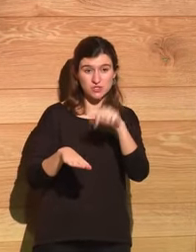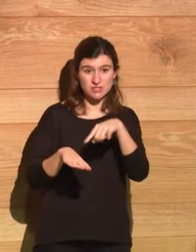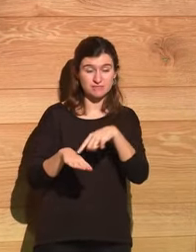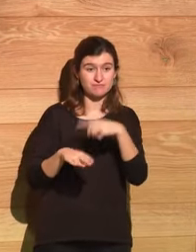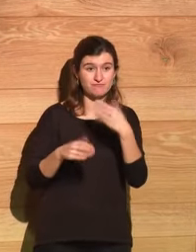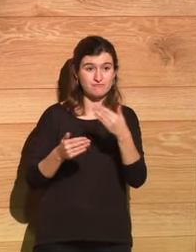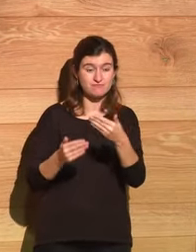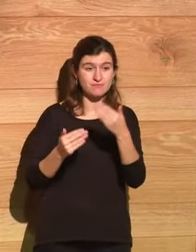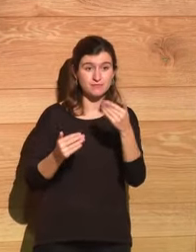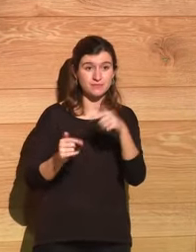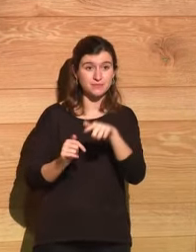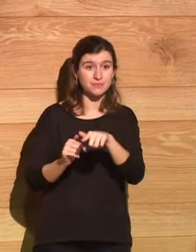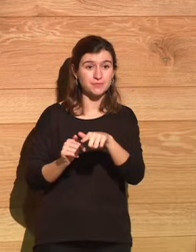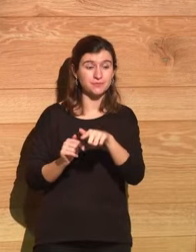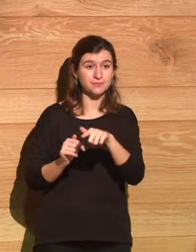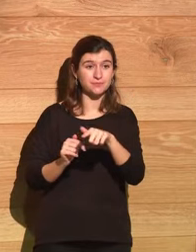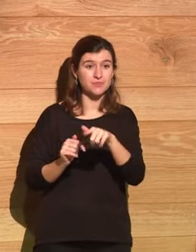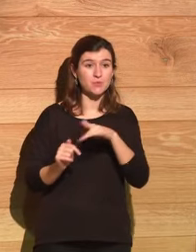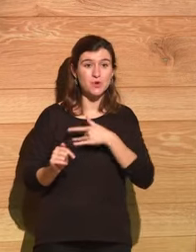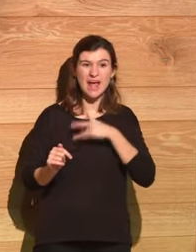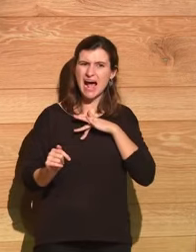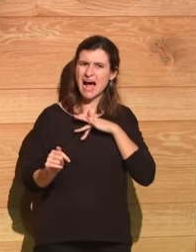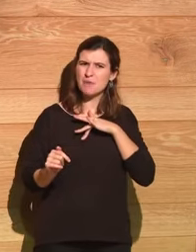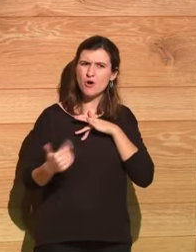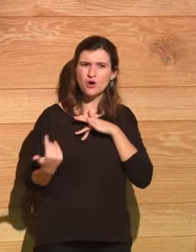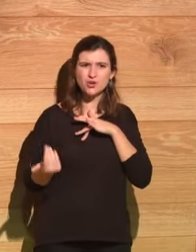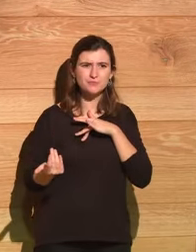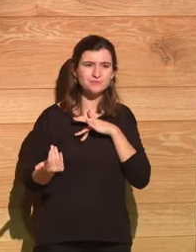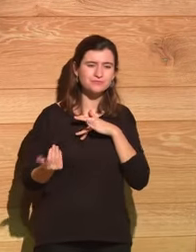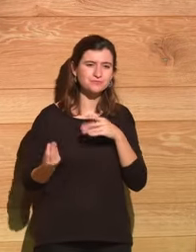es un amor que también